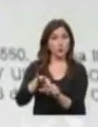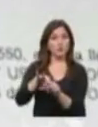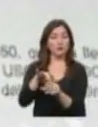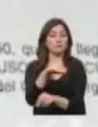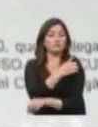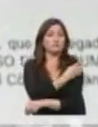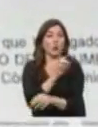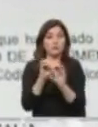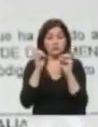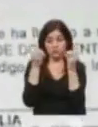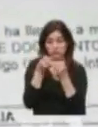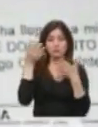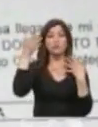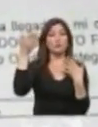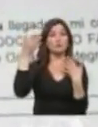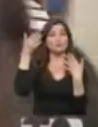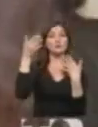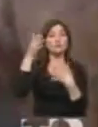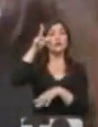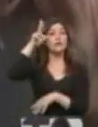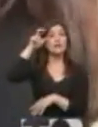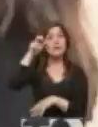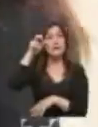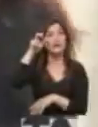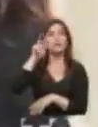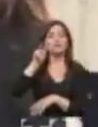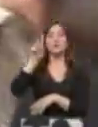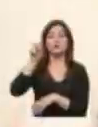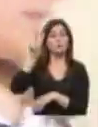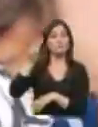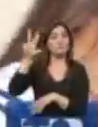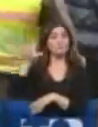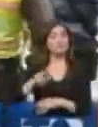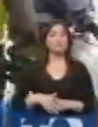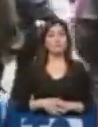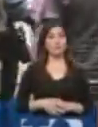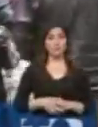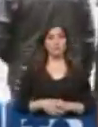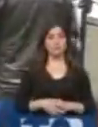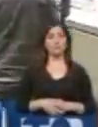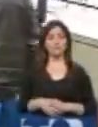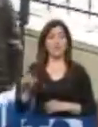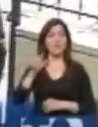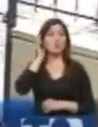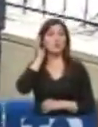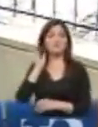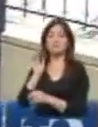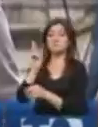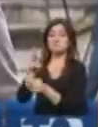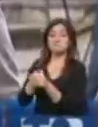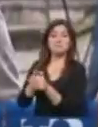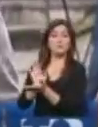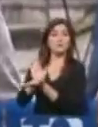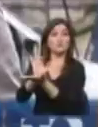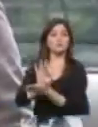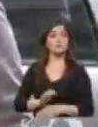delegada de la organización política Movimiento Creo, Mayra Osorio. Sin embargo, únicamente se presentó ella a esta comparecencia.